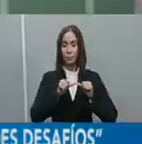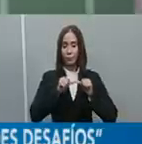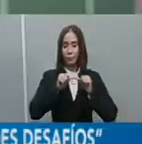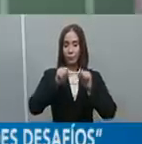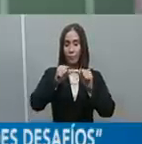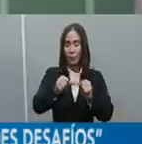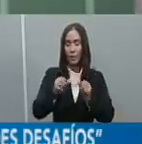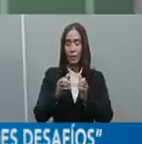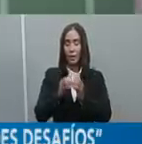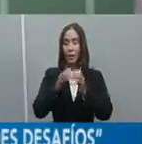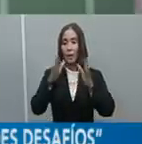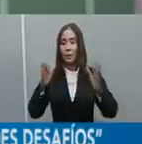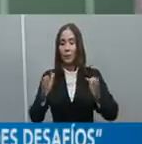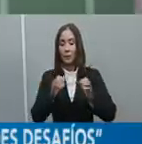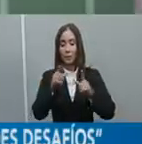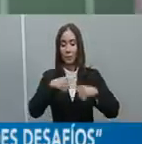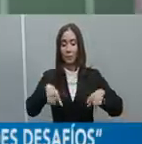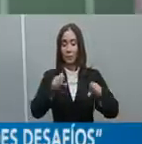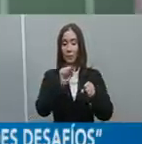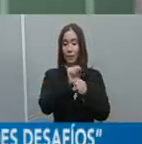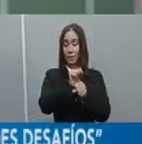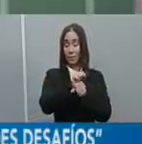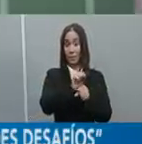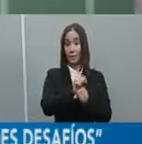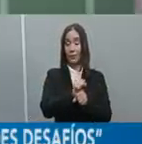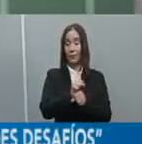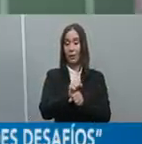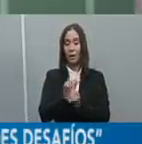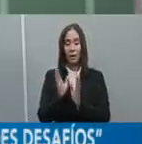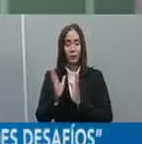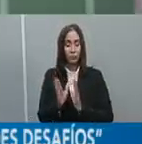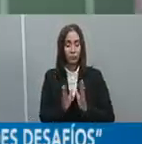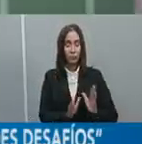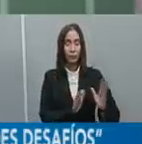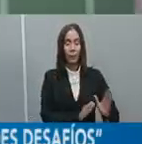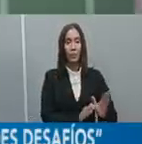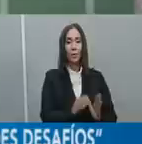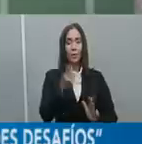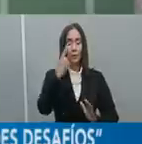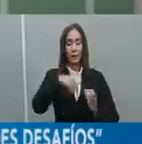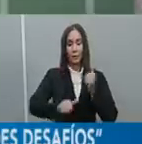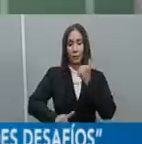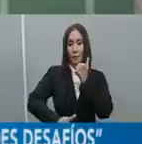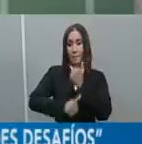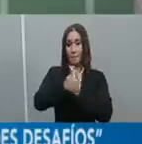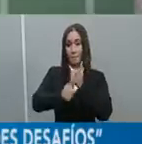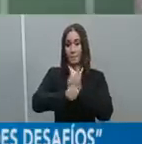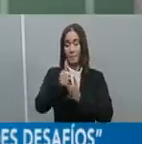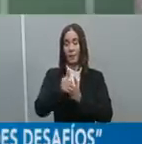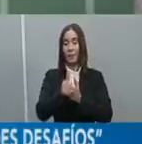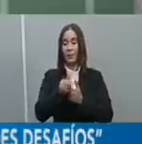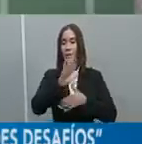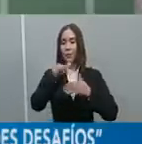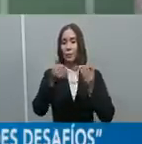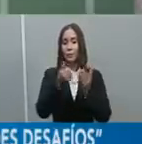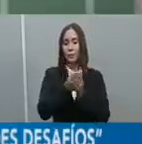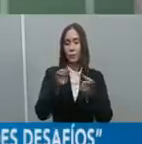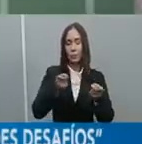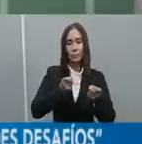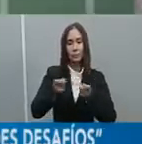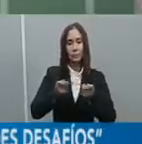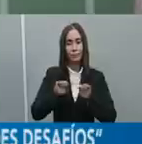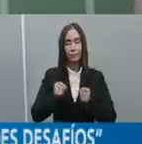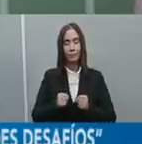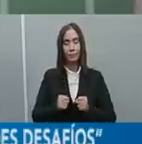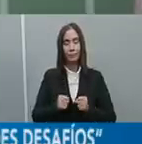actividades económicas de forma ordenada, sin poner en peligro los avances que hemos logrado. Las resoluciones que